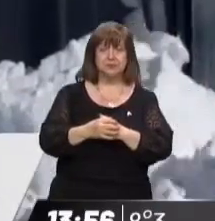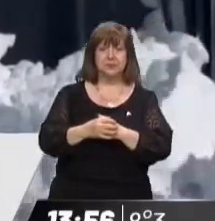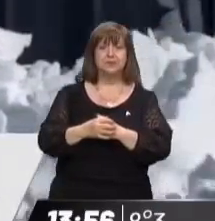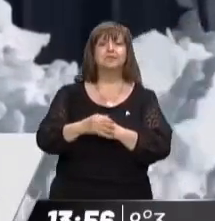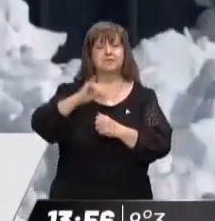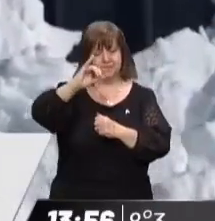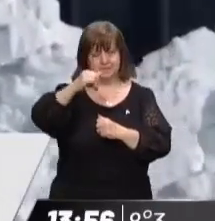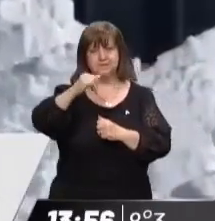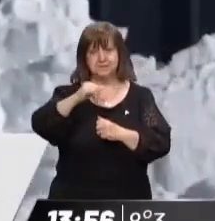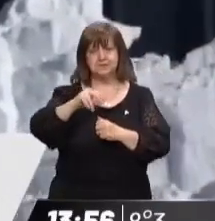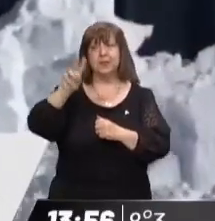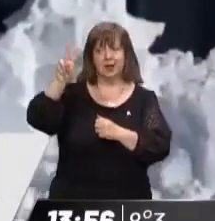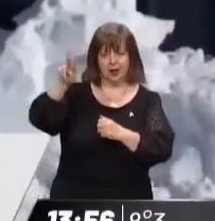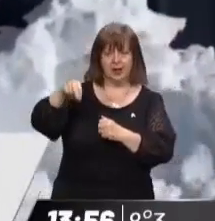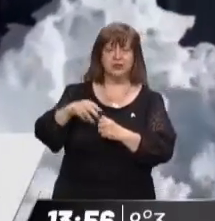Sí, así es.